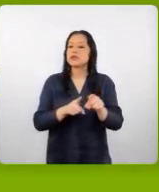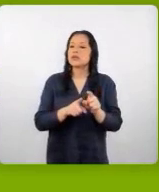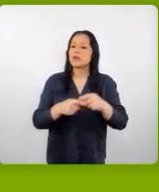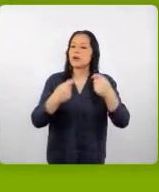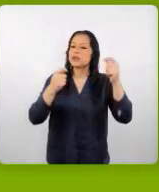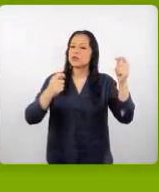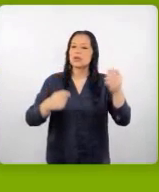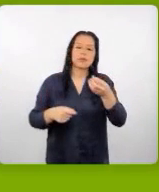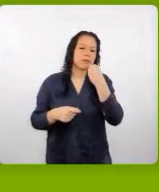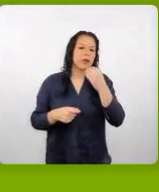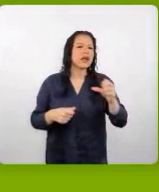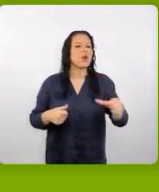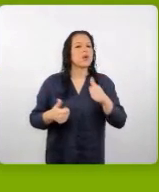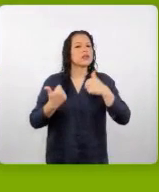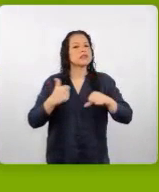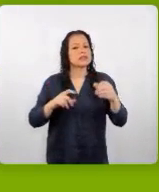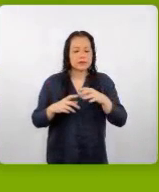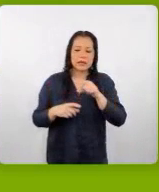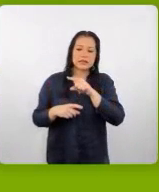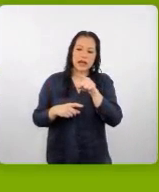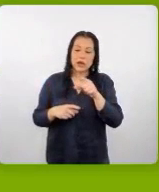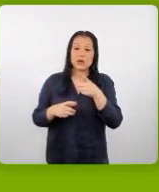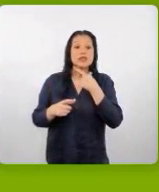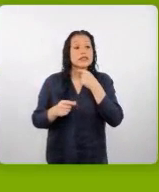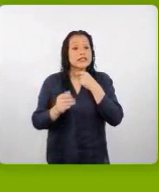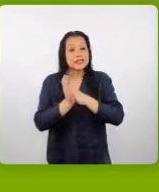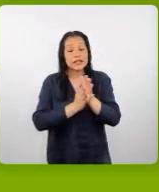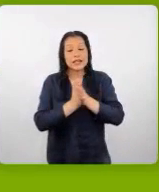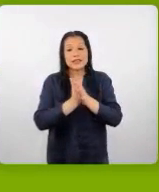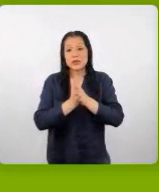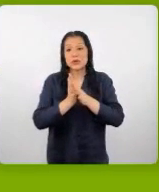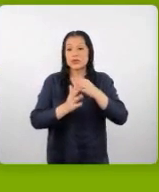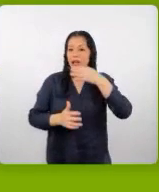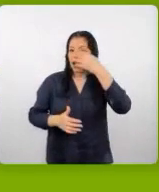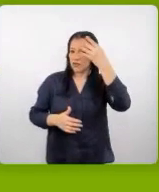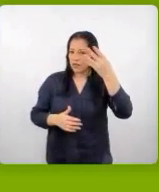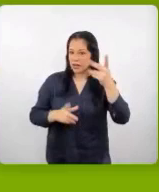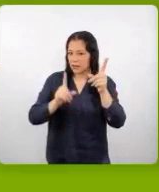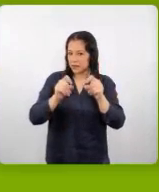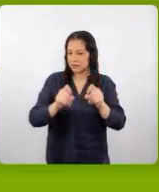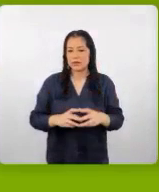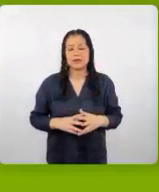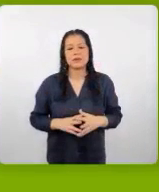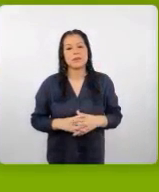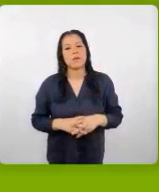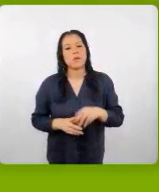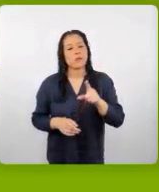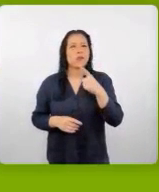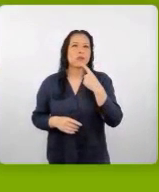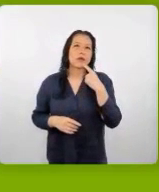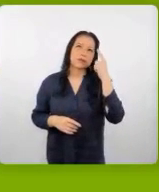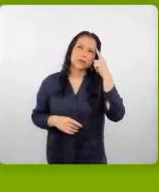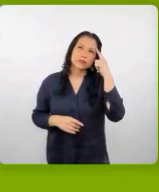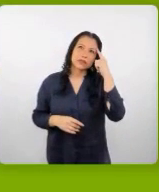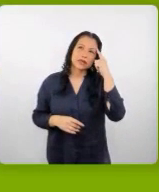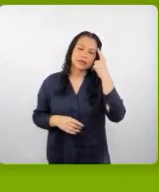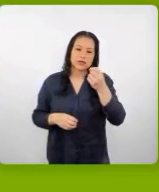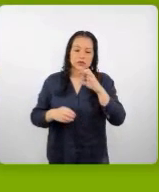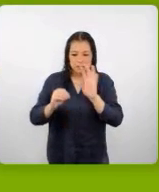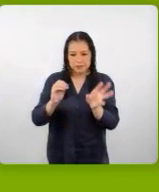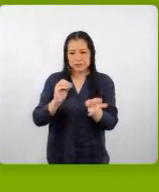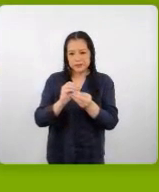tipo de actividades suelen llamar la atención del turista árabe? Mira, ahora que lo mencionas y para